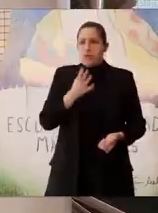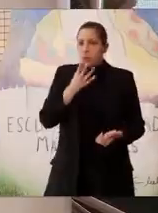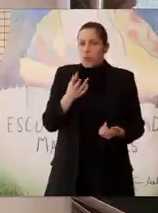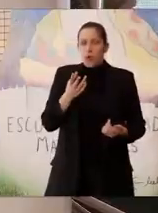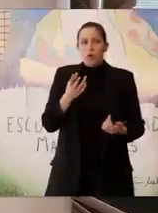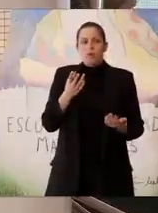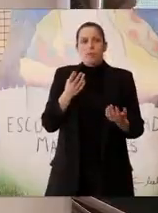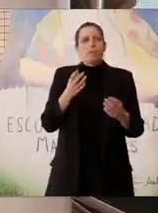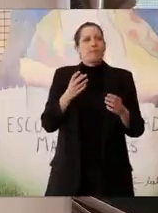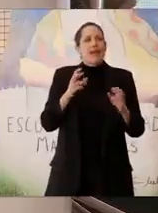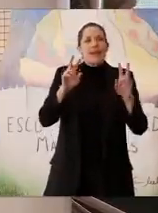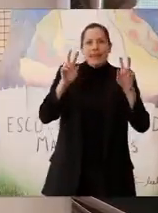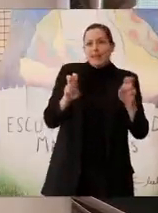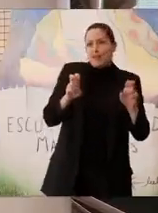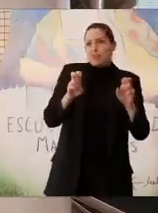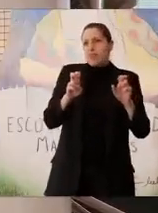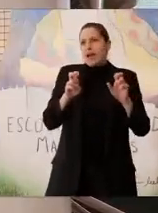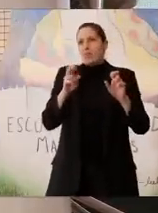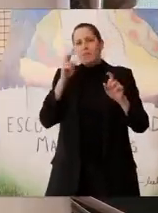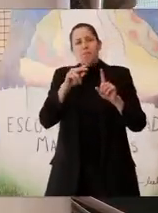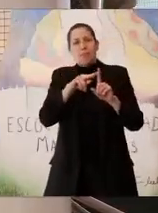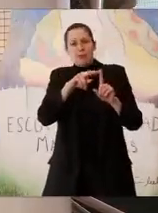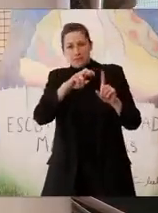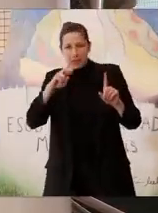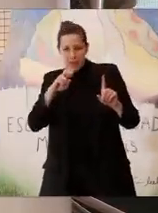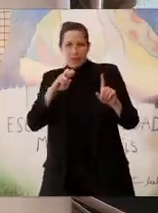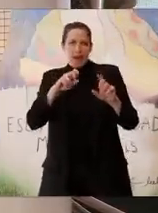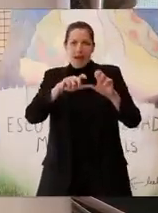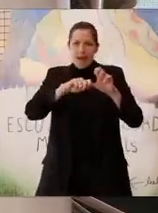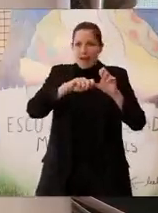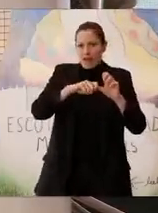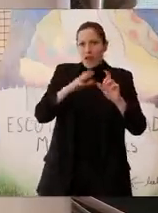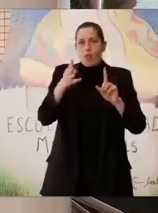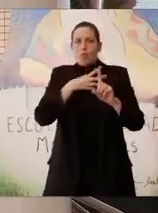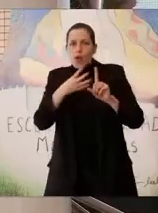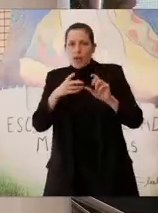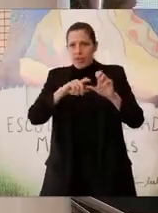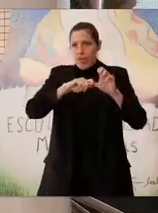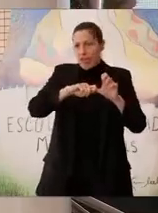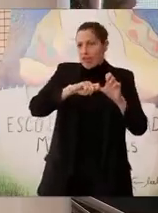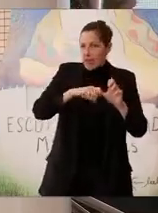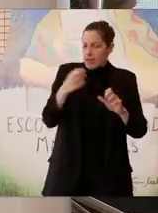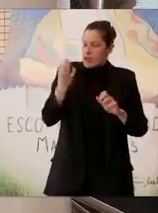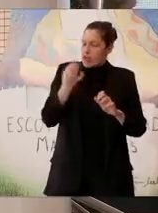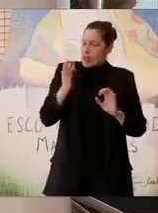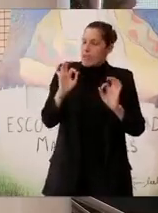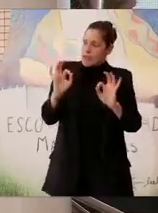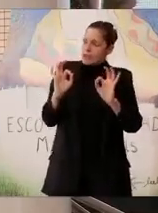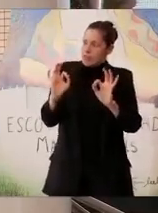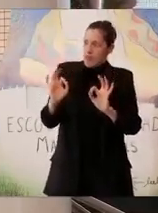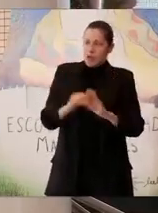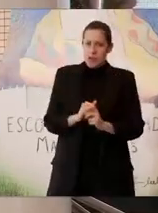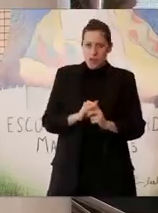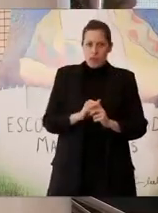de perspectiva de género se está avanzando, pero lo mismo que digo que en materia de violencia de género, por favor, esa especialización que se estableció en la